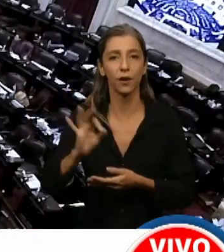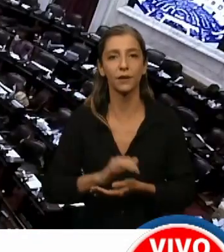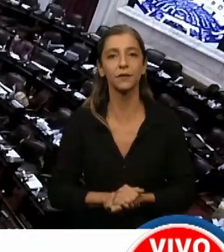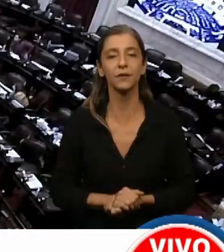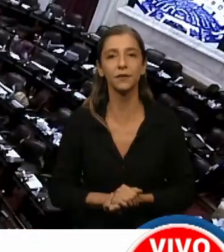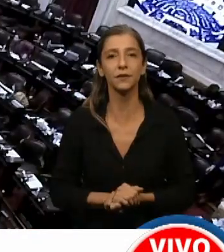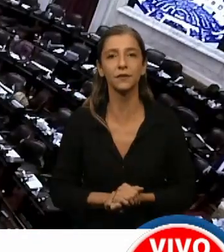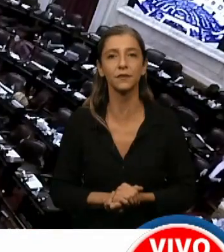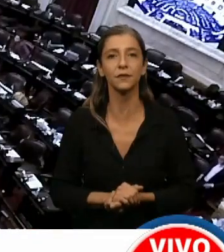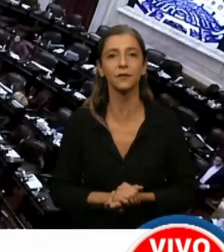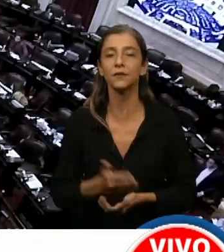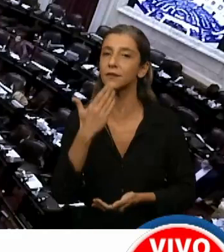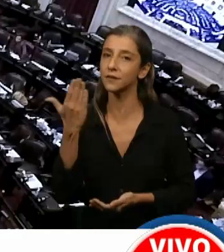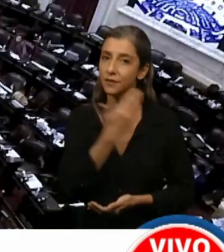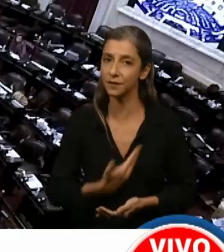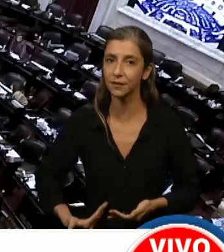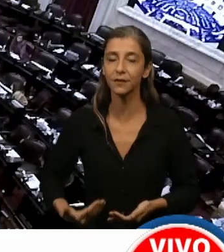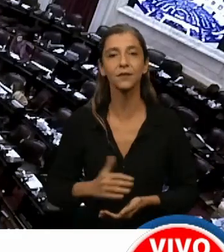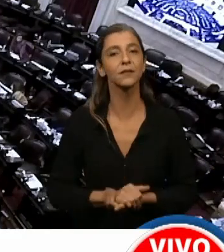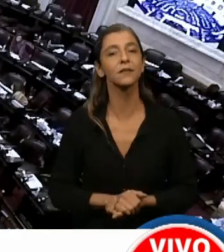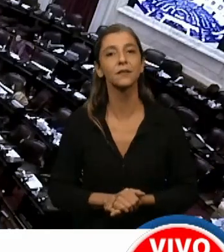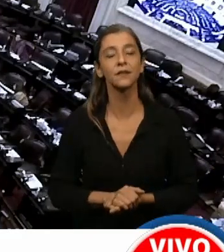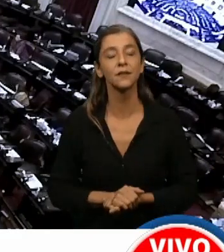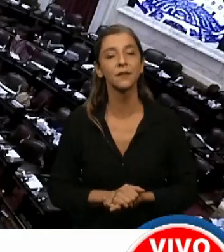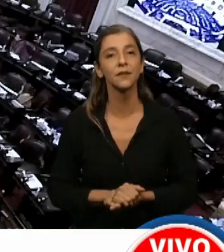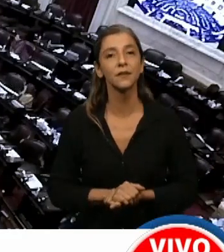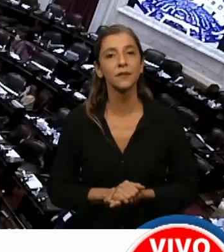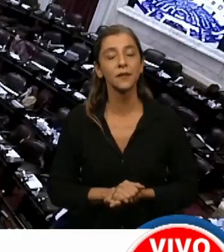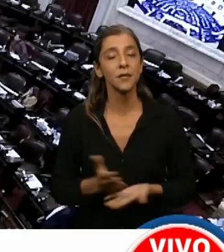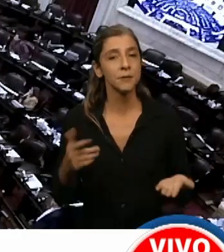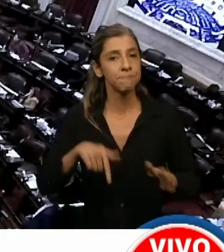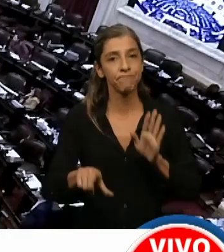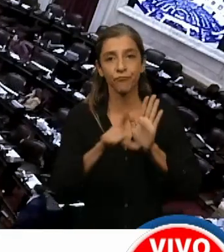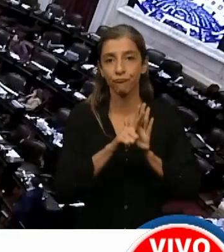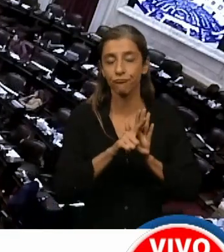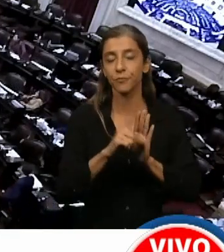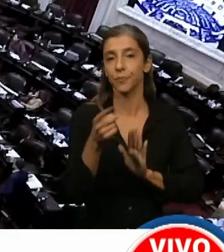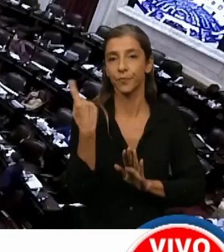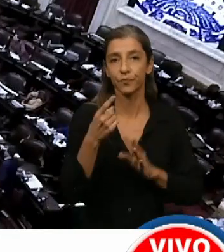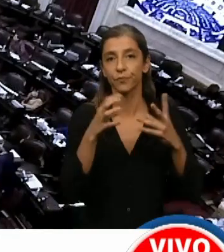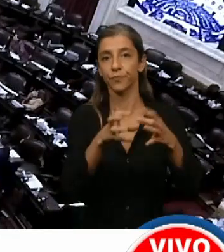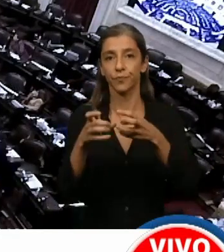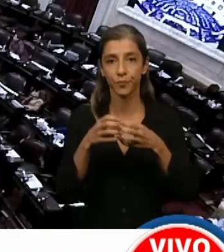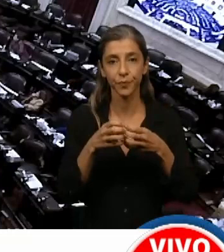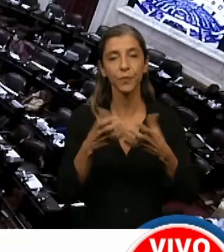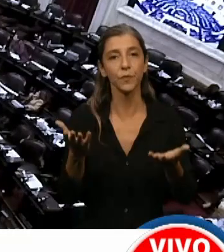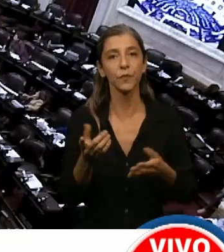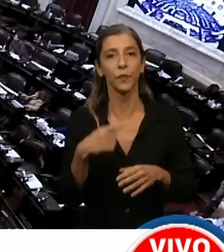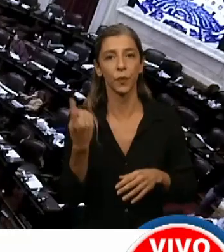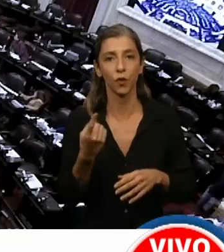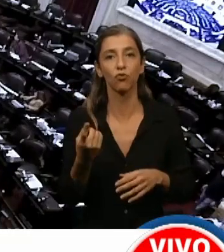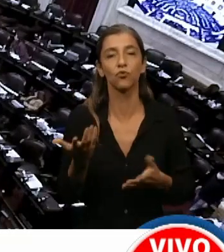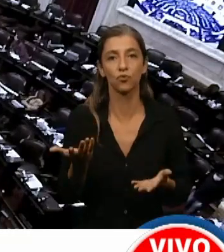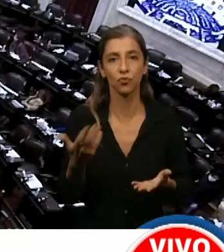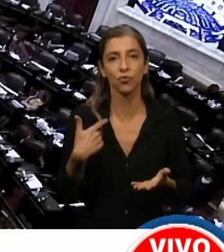Gracias, presidente. Bueno, la ley que estamos tratando, creo yo, no solo forma parte de lo que es una decisión vinculada